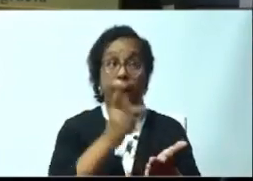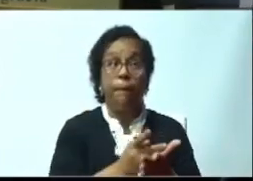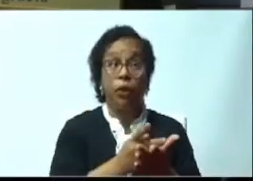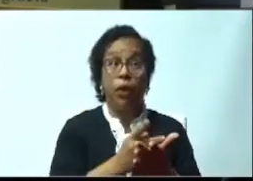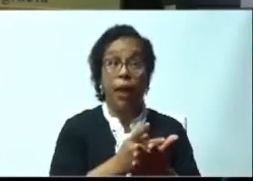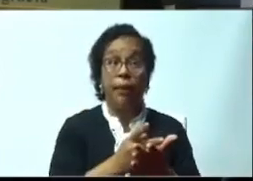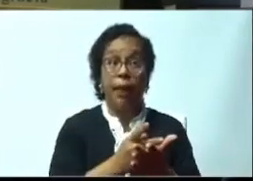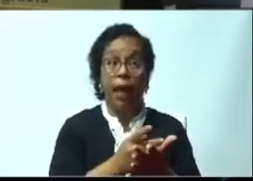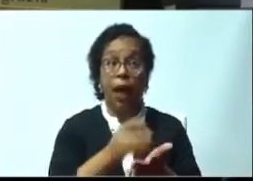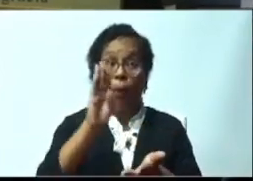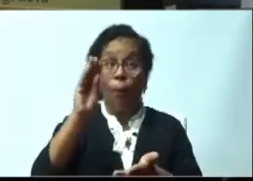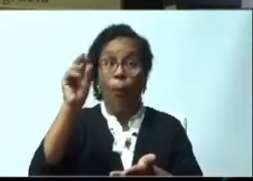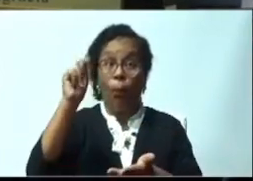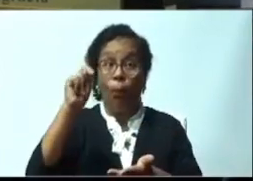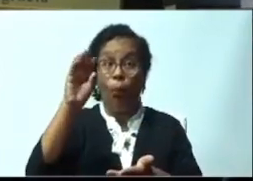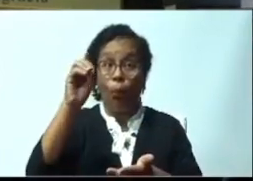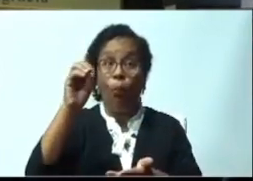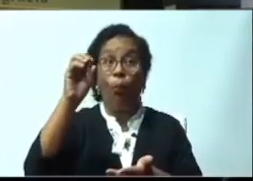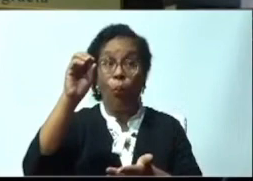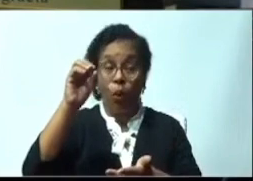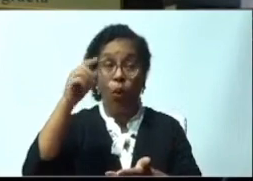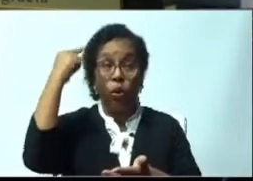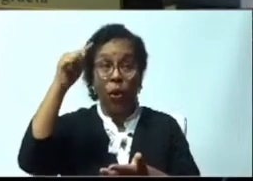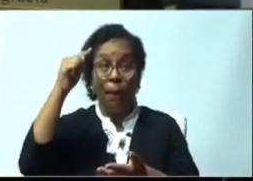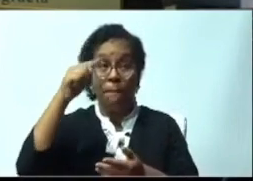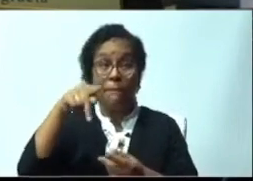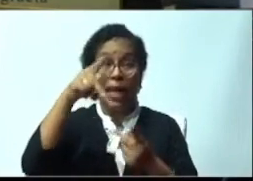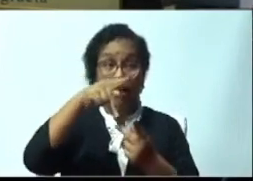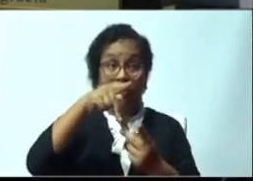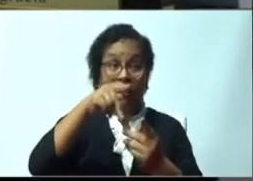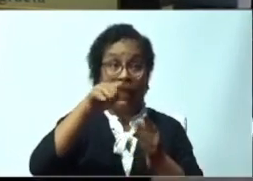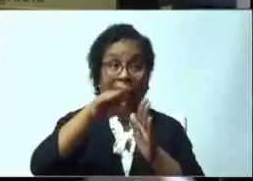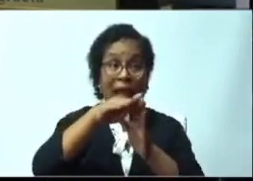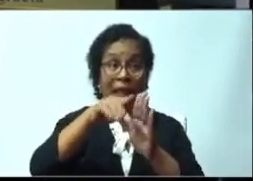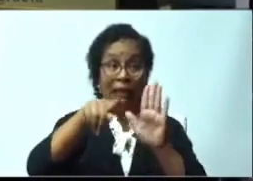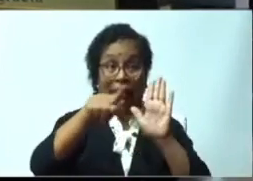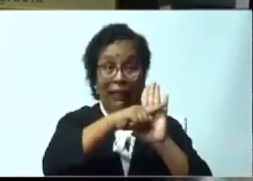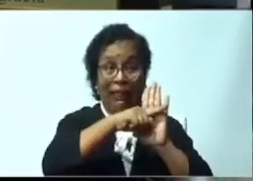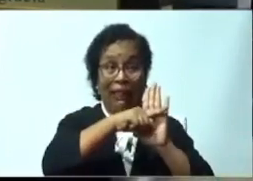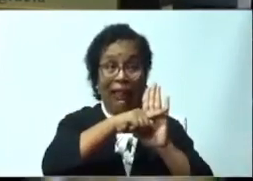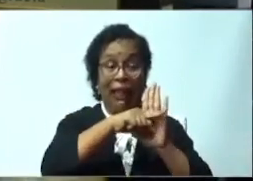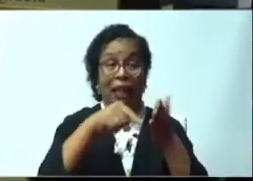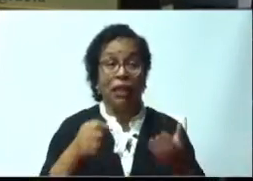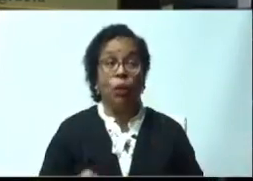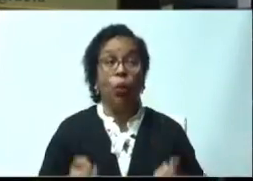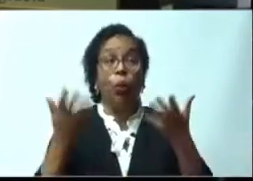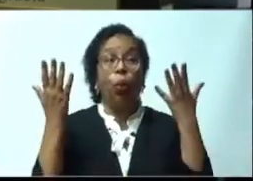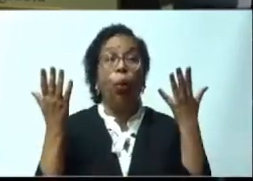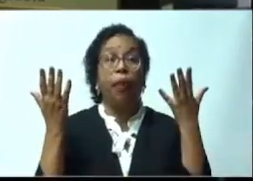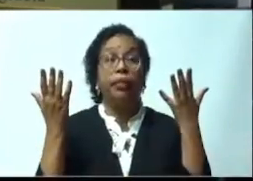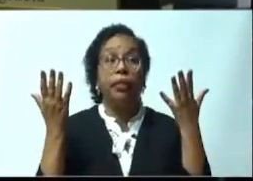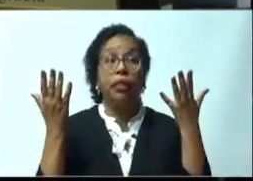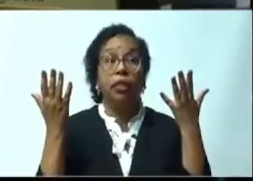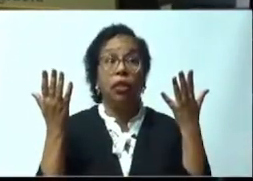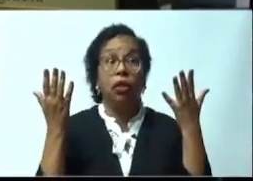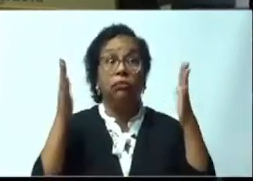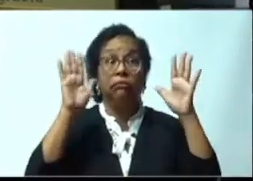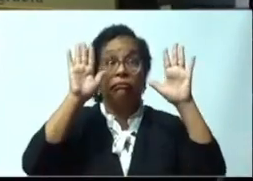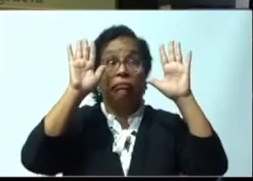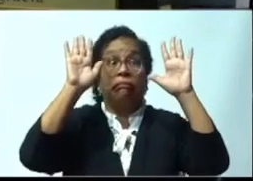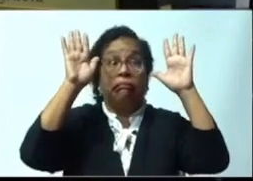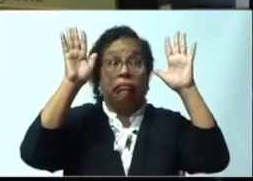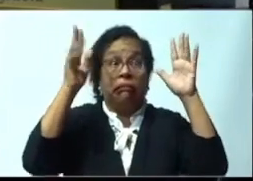la colocación de bonos para el déficit fiscal alcanzará la suma extraordinaria